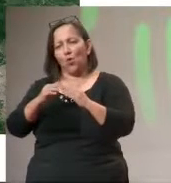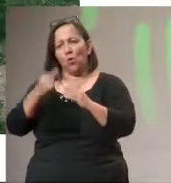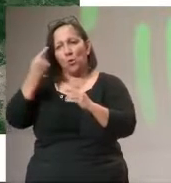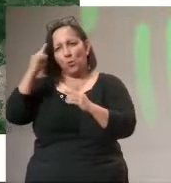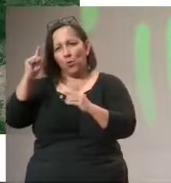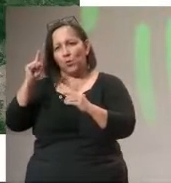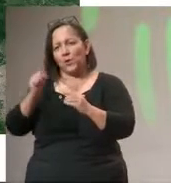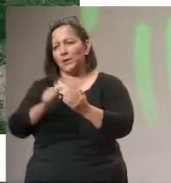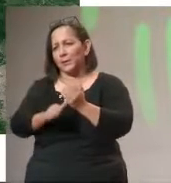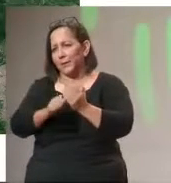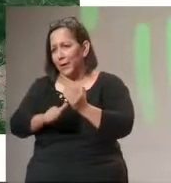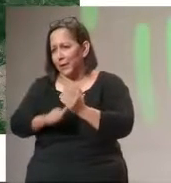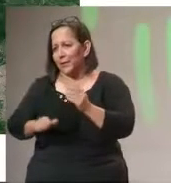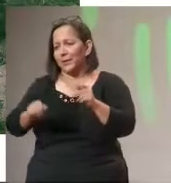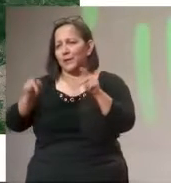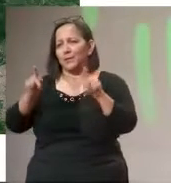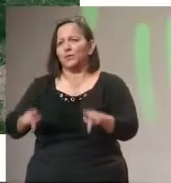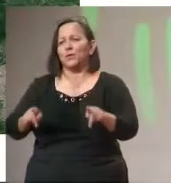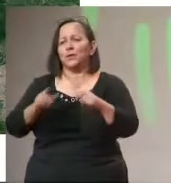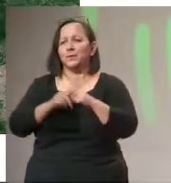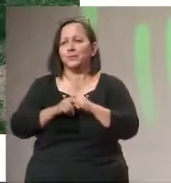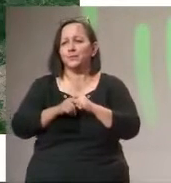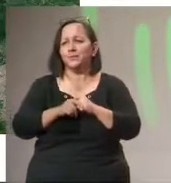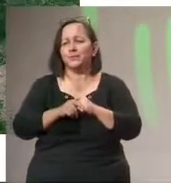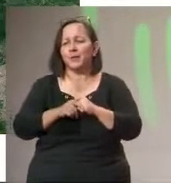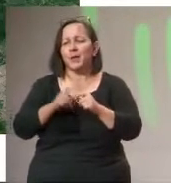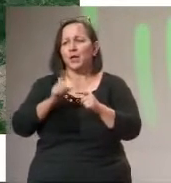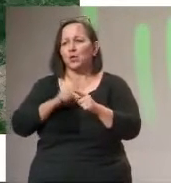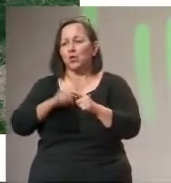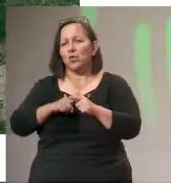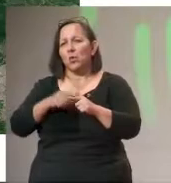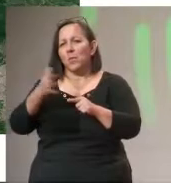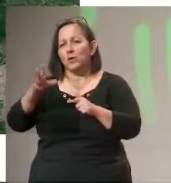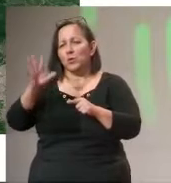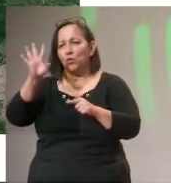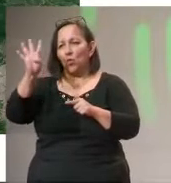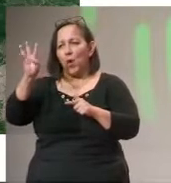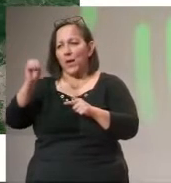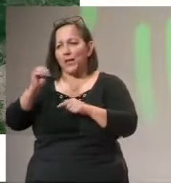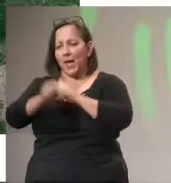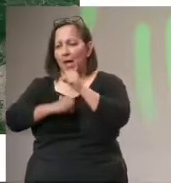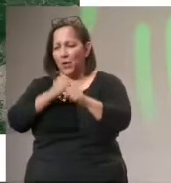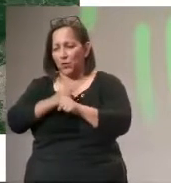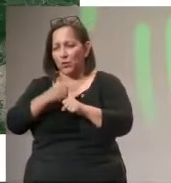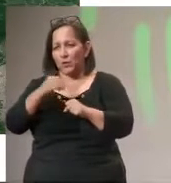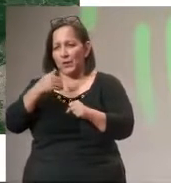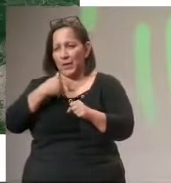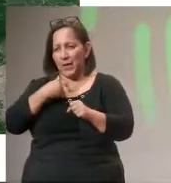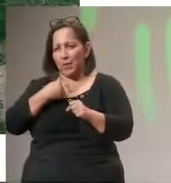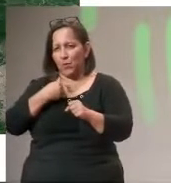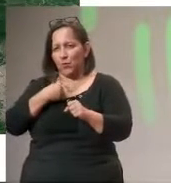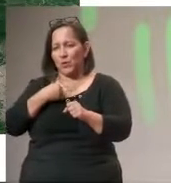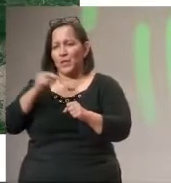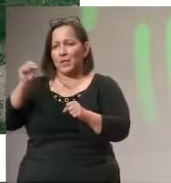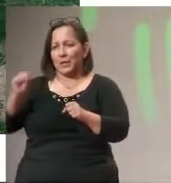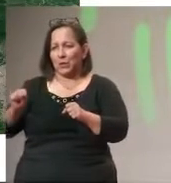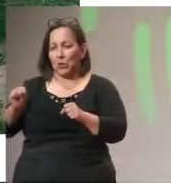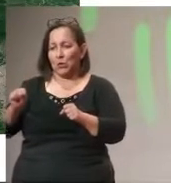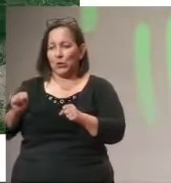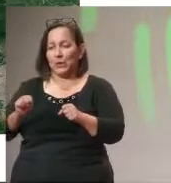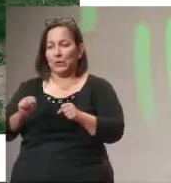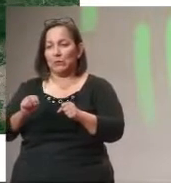estaba en el tercer lugar de contribución. Entonces podemos pensar que en 40 años hemos tenido un cambio de tener una contribución de nitrógeno séptico